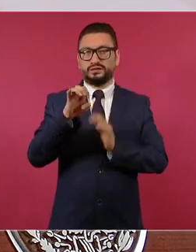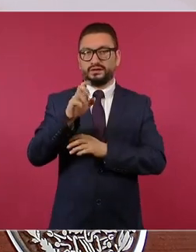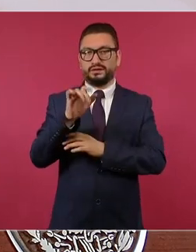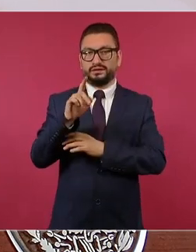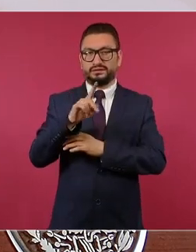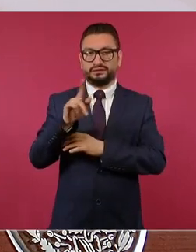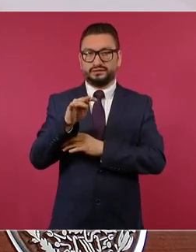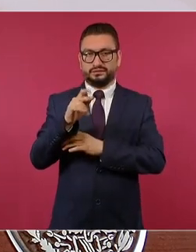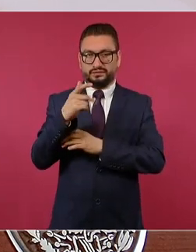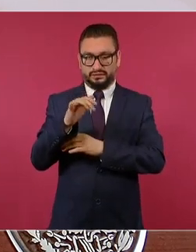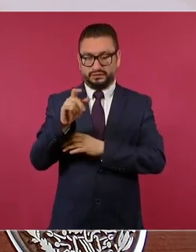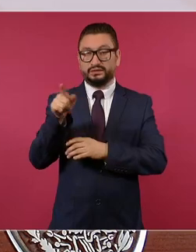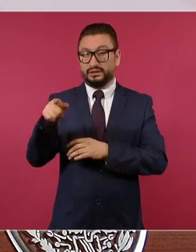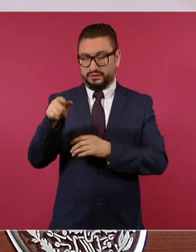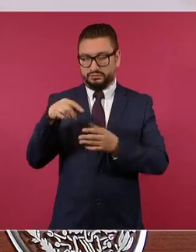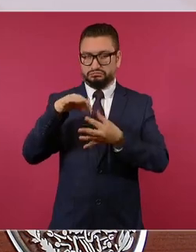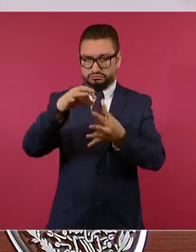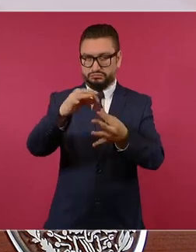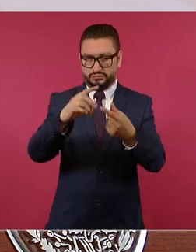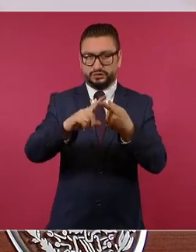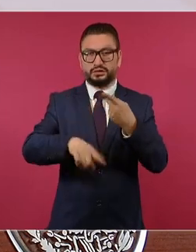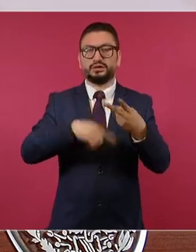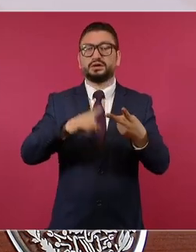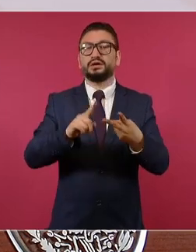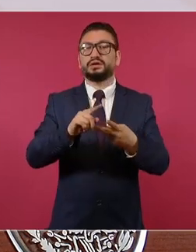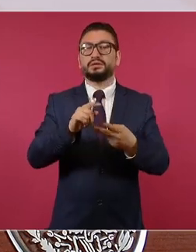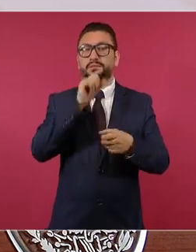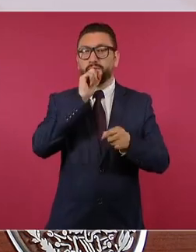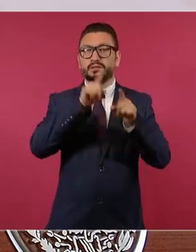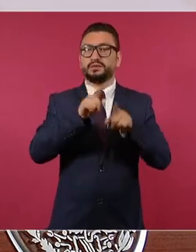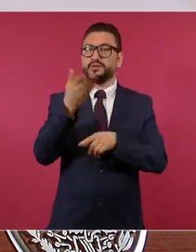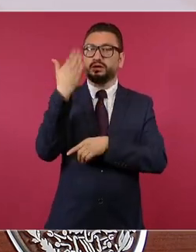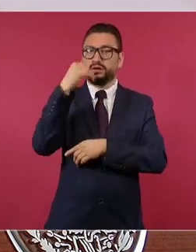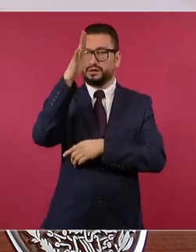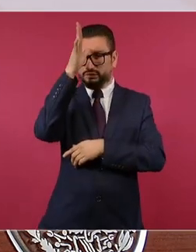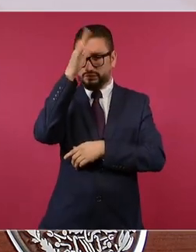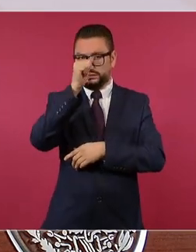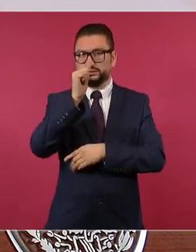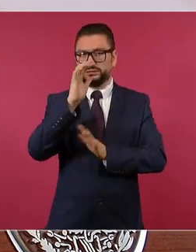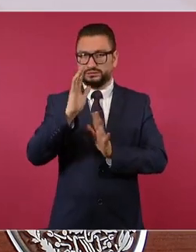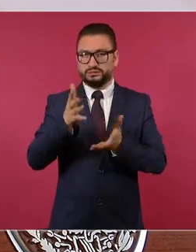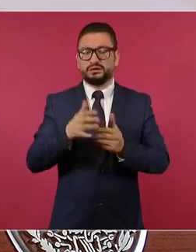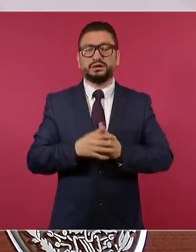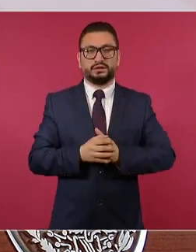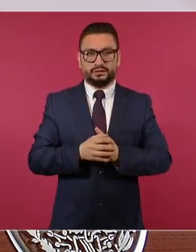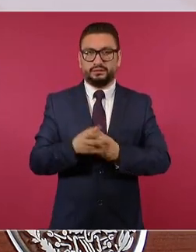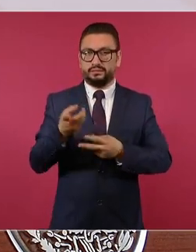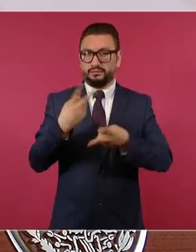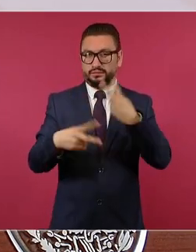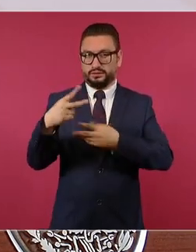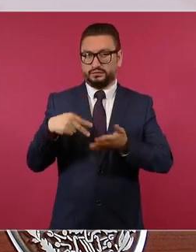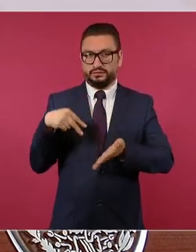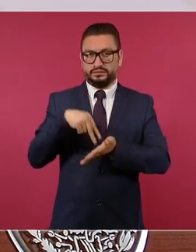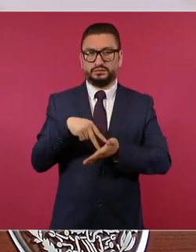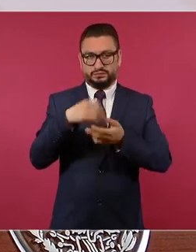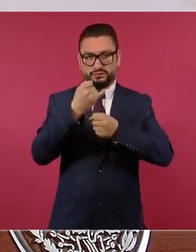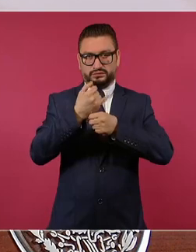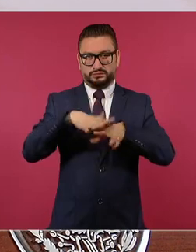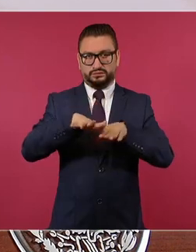García Vilchis, y también habíamos acordado que iba a informar